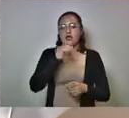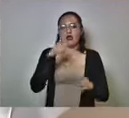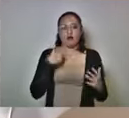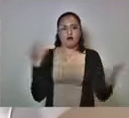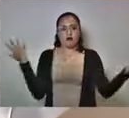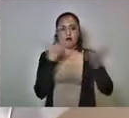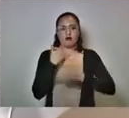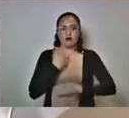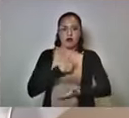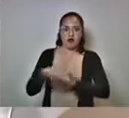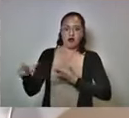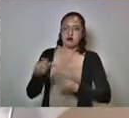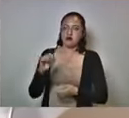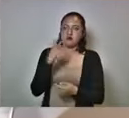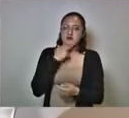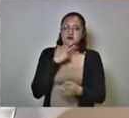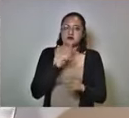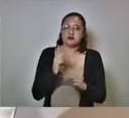que ese ventilador